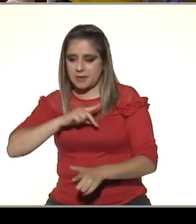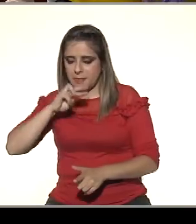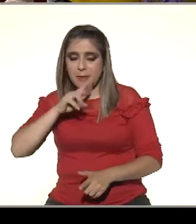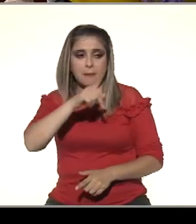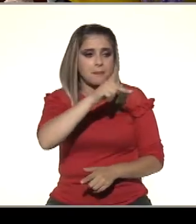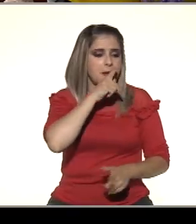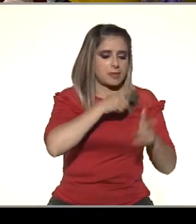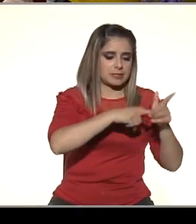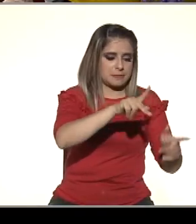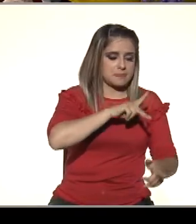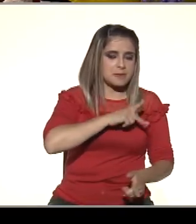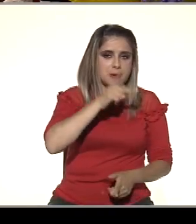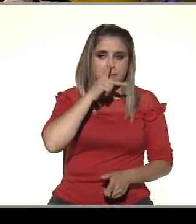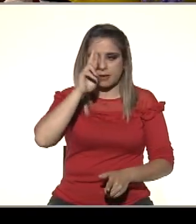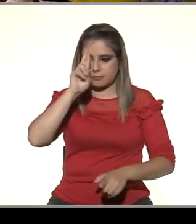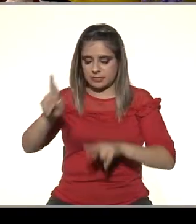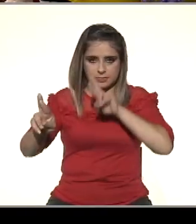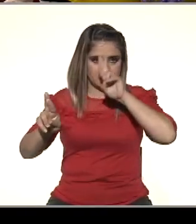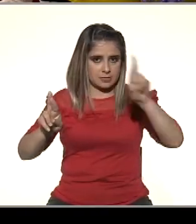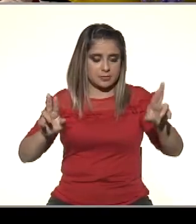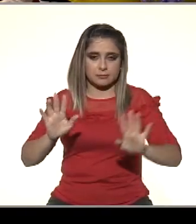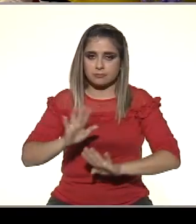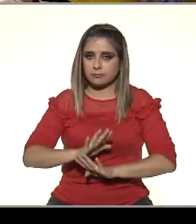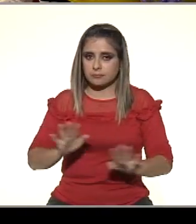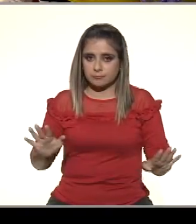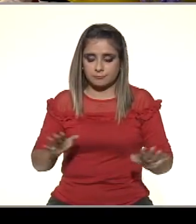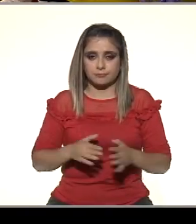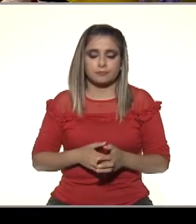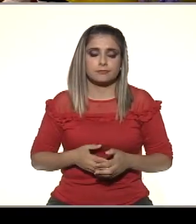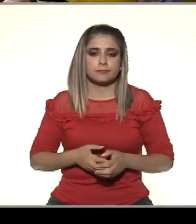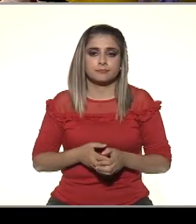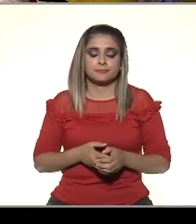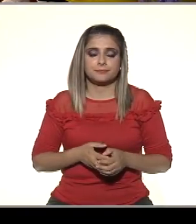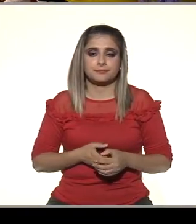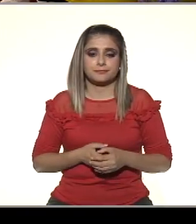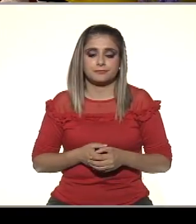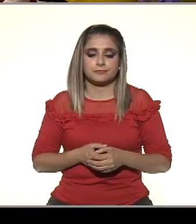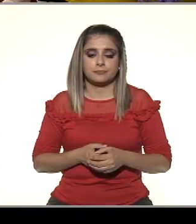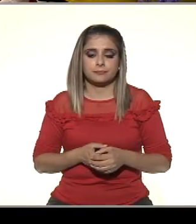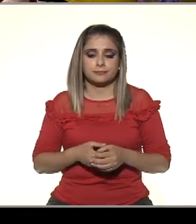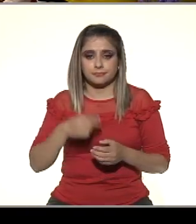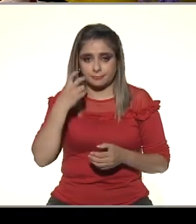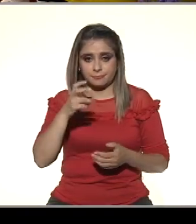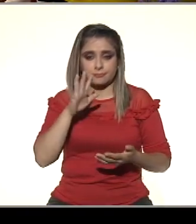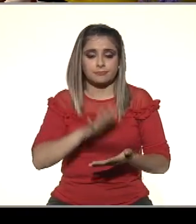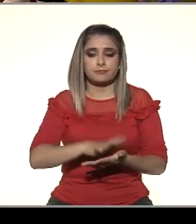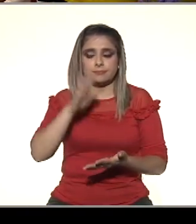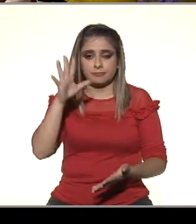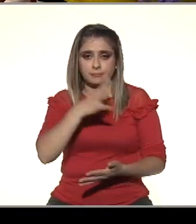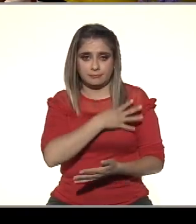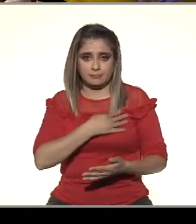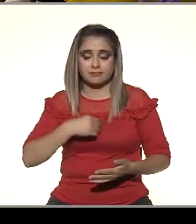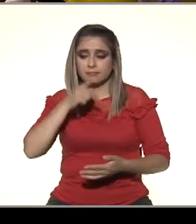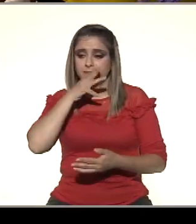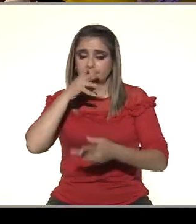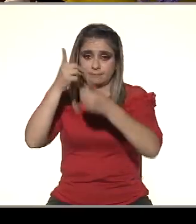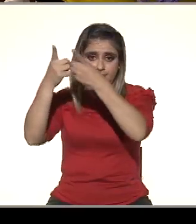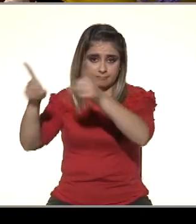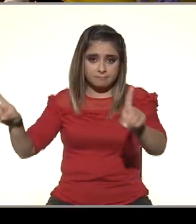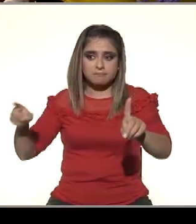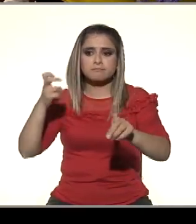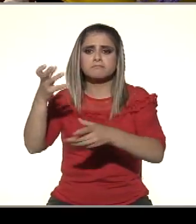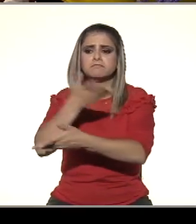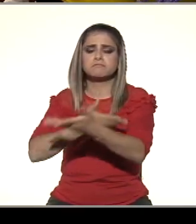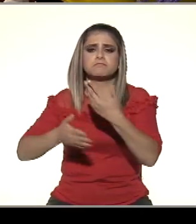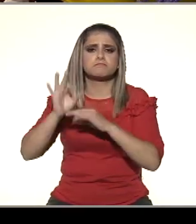a seguir siendo su papá. Y en tanto puedan permanecer ahí, la gran mayoría de los hijos de padres divorciados la libran